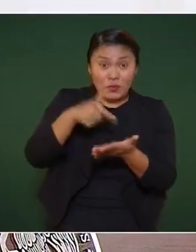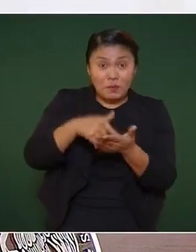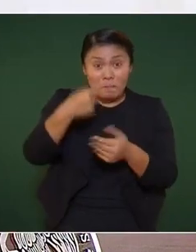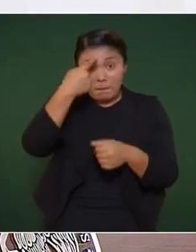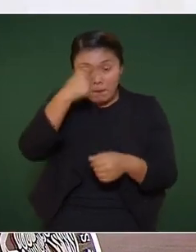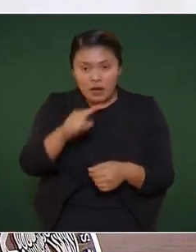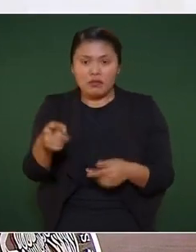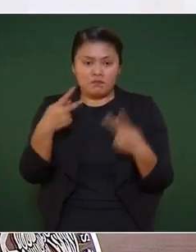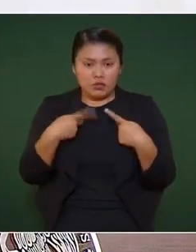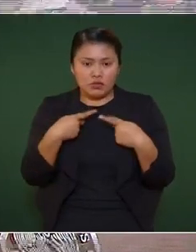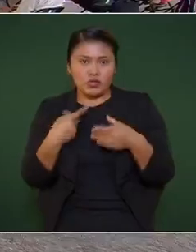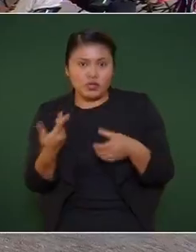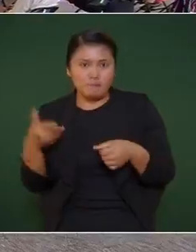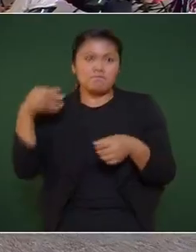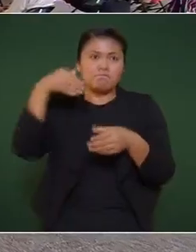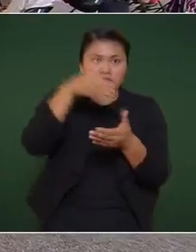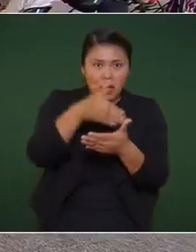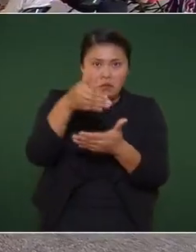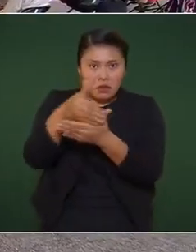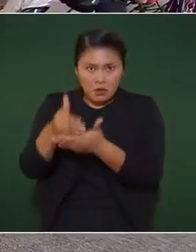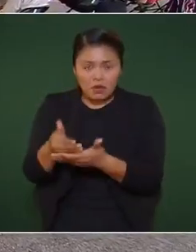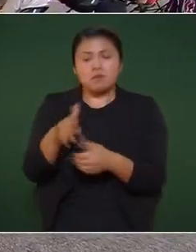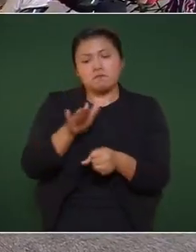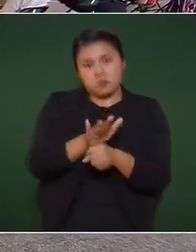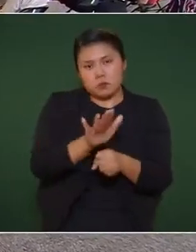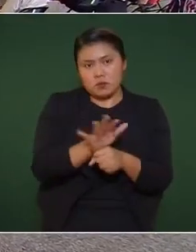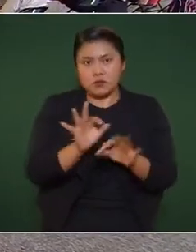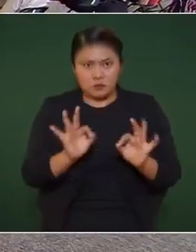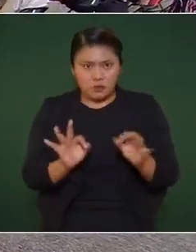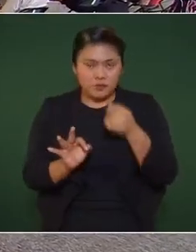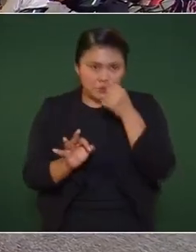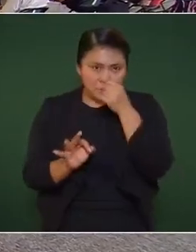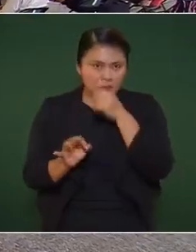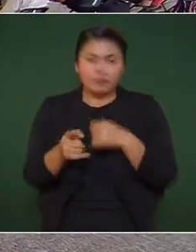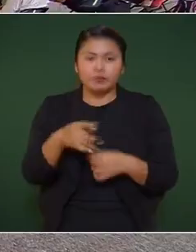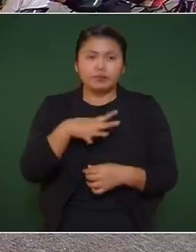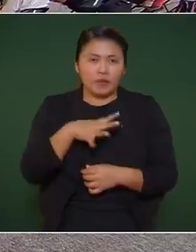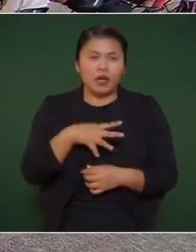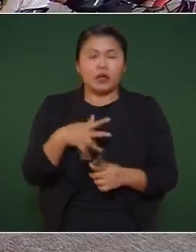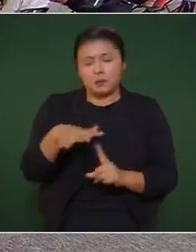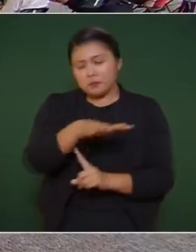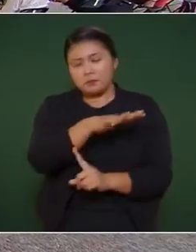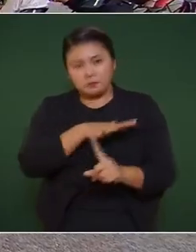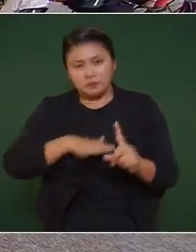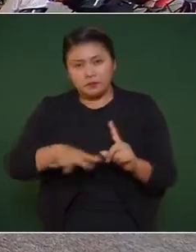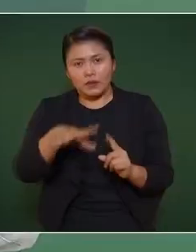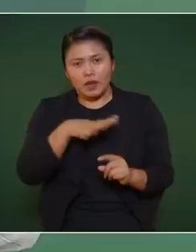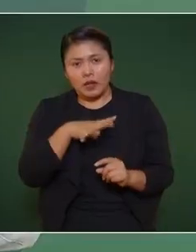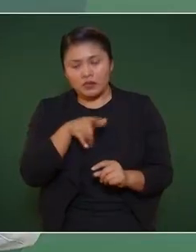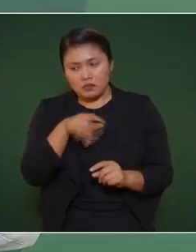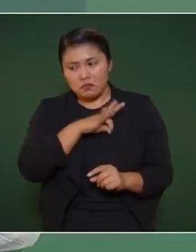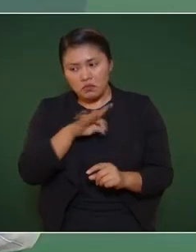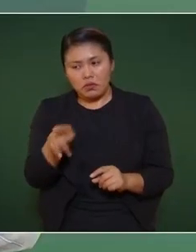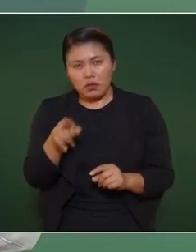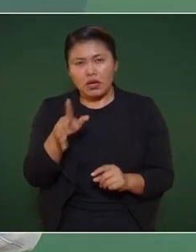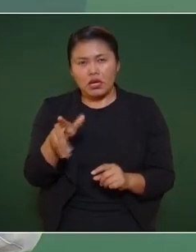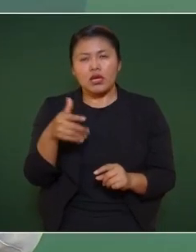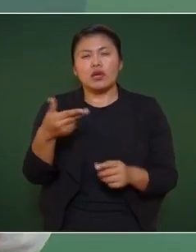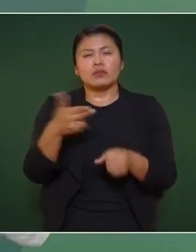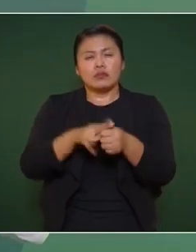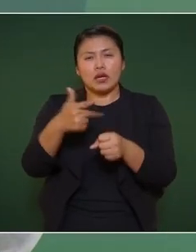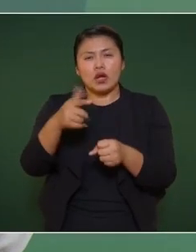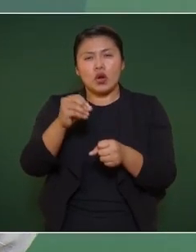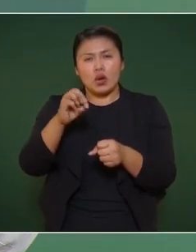llevarse a cabo este ¿en el proyecto. Gómez Farías? Sí, sí, tiene el área y yo creo que ahí podría ser, sin lugar a